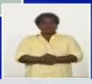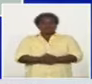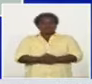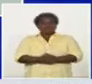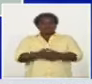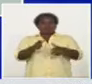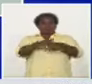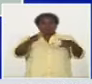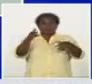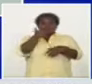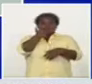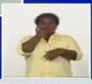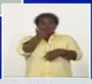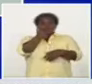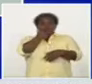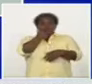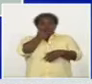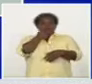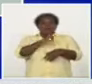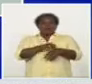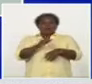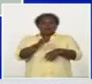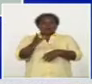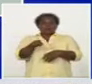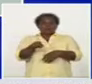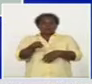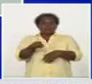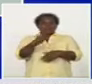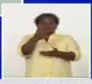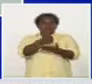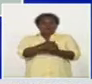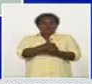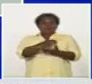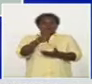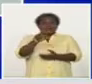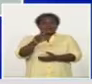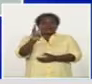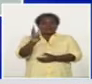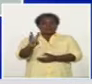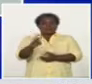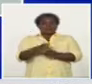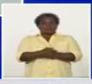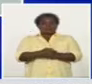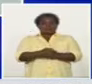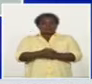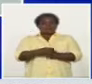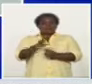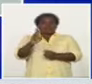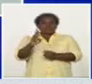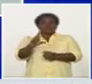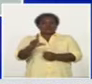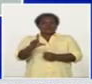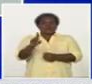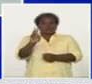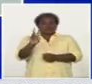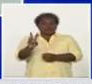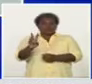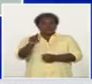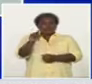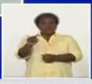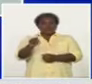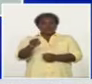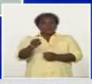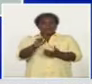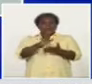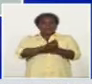número en Camajuaní 4, Santa Clara 3, Ranchuelo 2 y Manicaragua 1. Santi